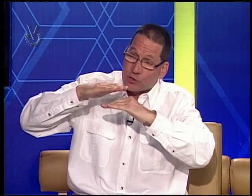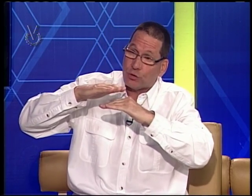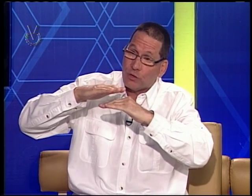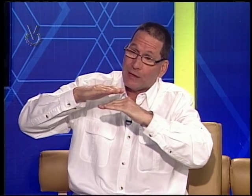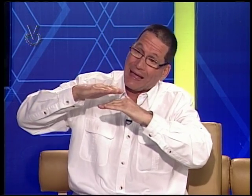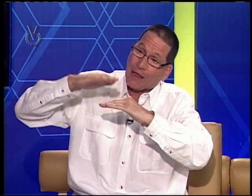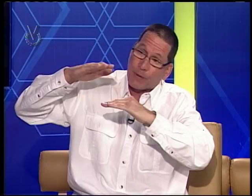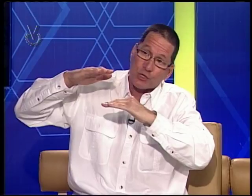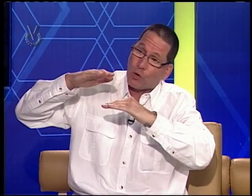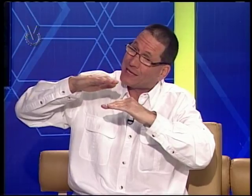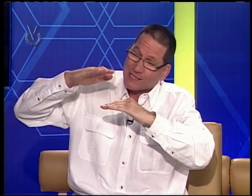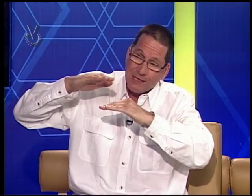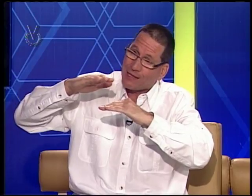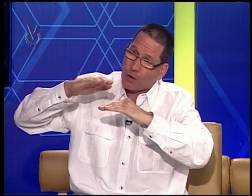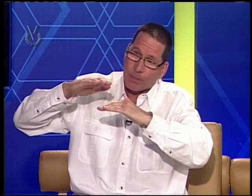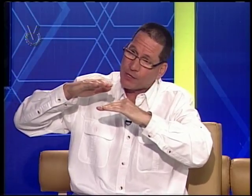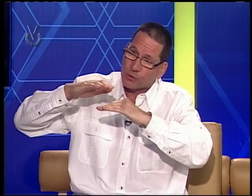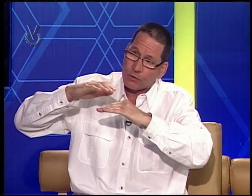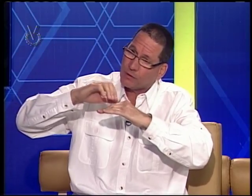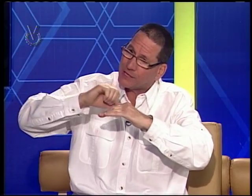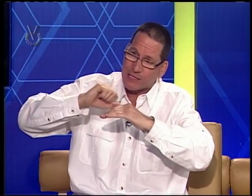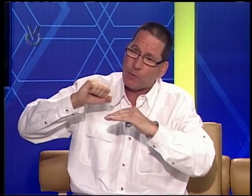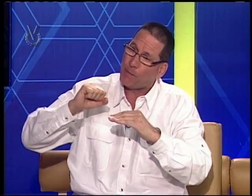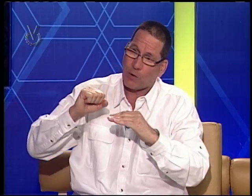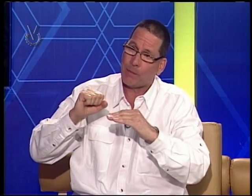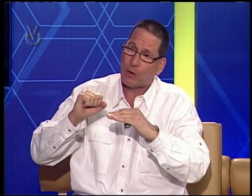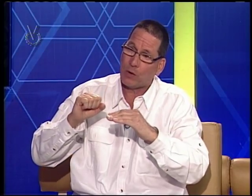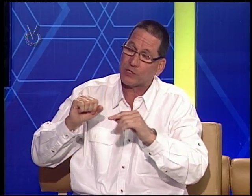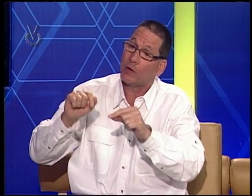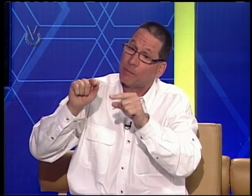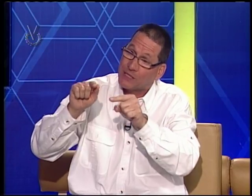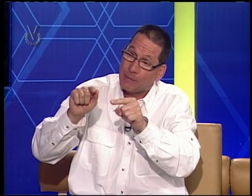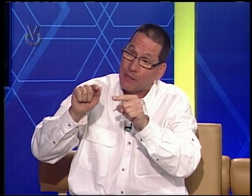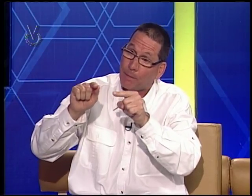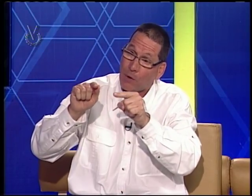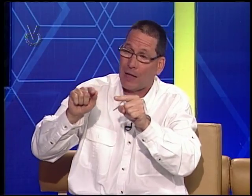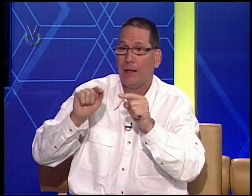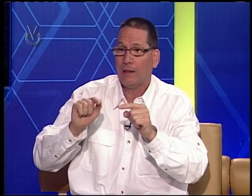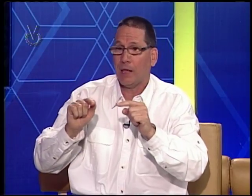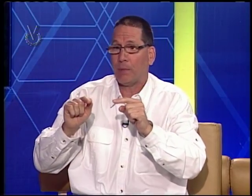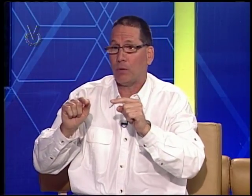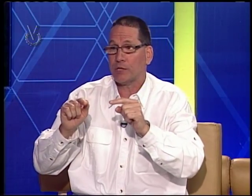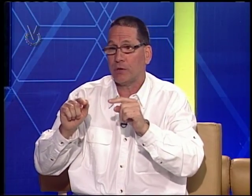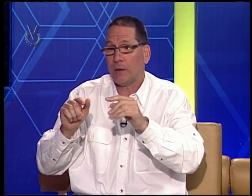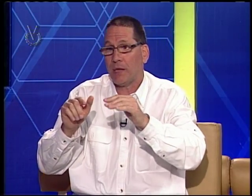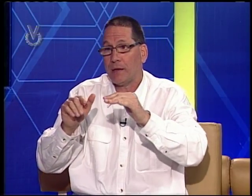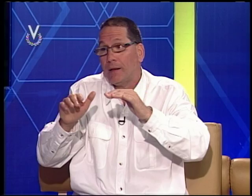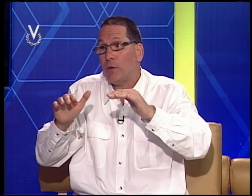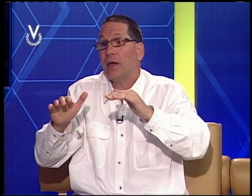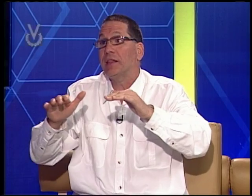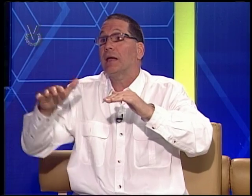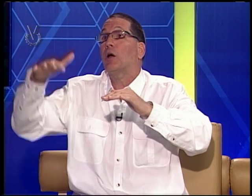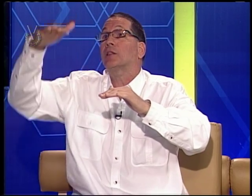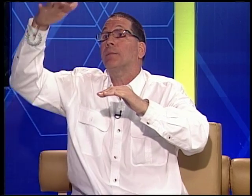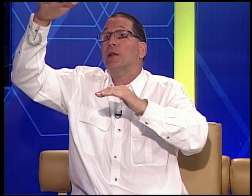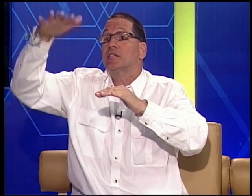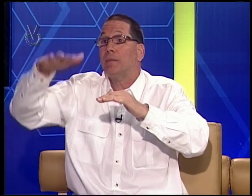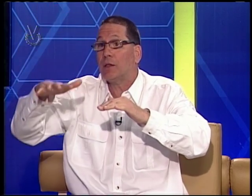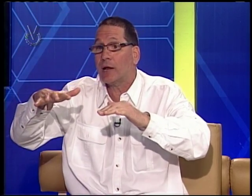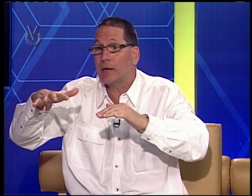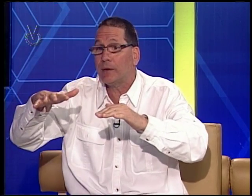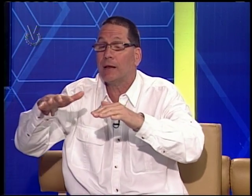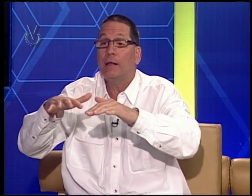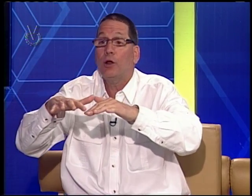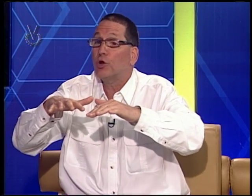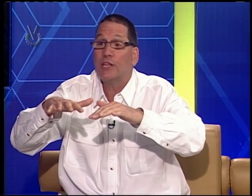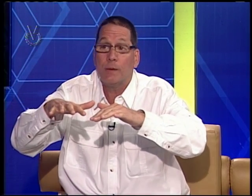un techo a la presión alcista de los precios que se mueve por la especulación, especialmente por la especulación cambiaria. Nos han criticado, no está por encima